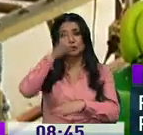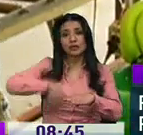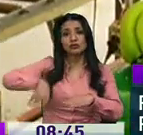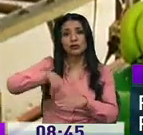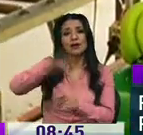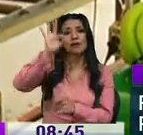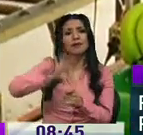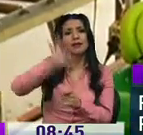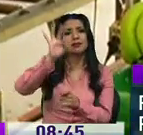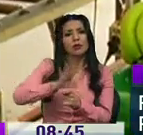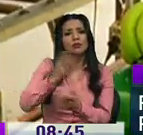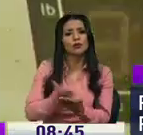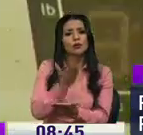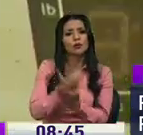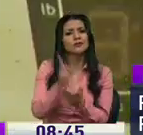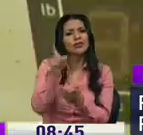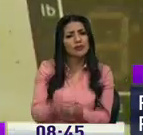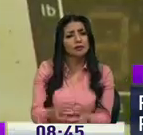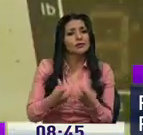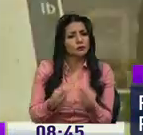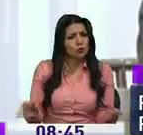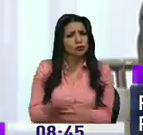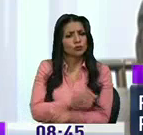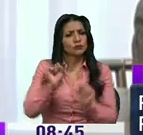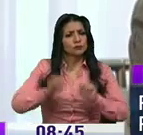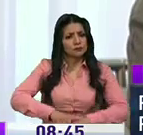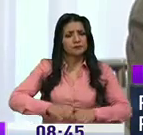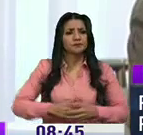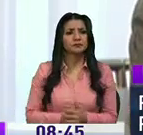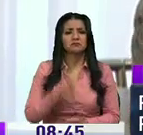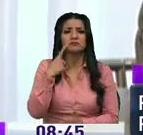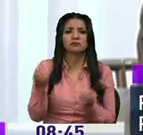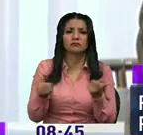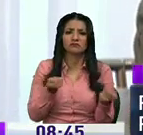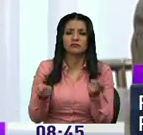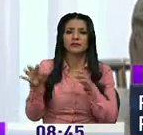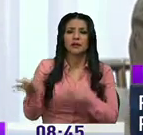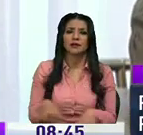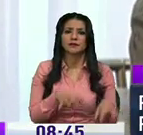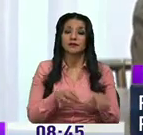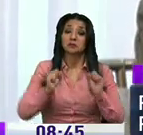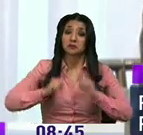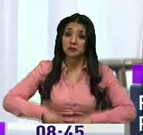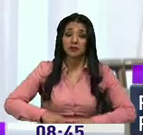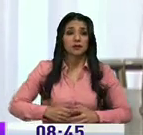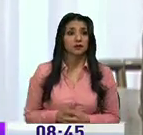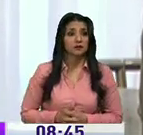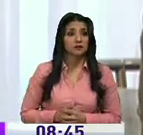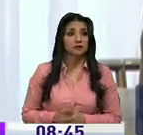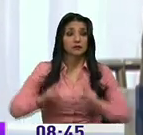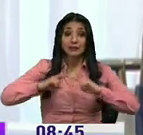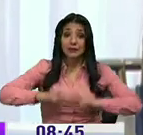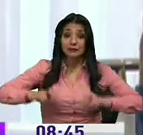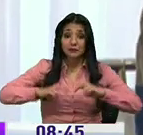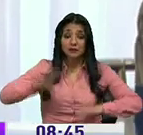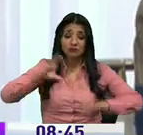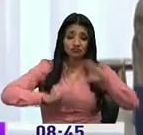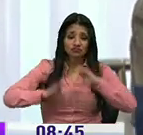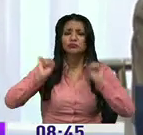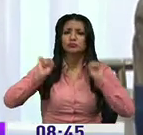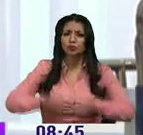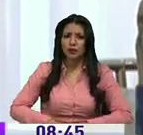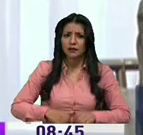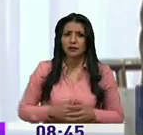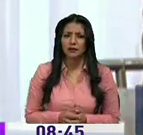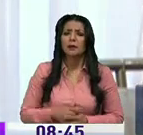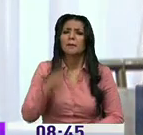Banano como parte de una solución integral. Para poder regular la actividad, para desarrollar la investigación científica, para que